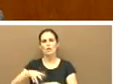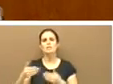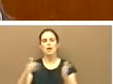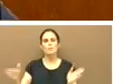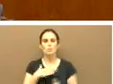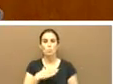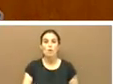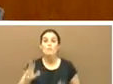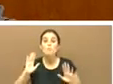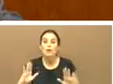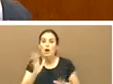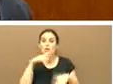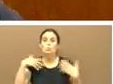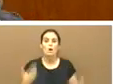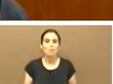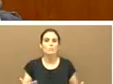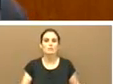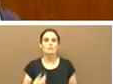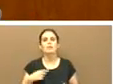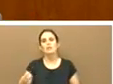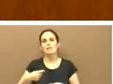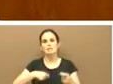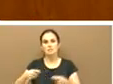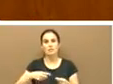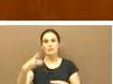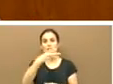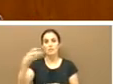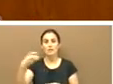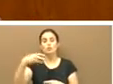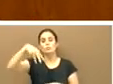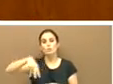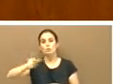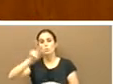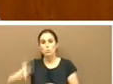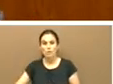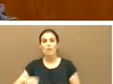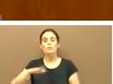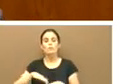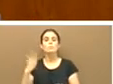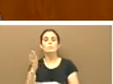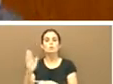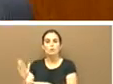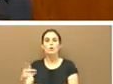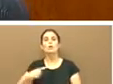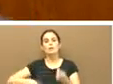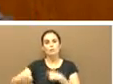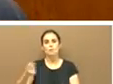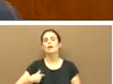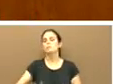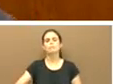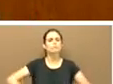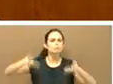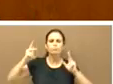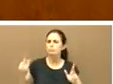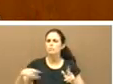Pero, señorías, actualmente ya las tiendas de menos de 300 metros cuadrados para la exposición y venta tienen libertad